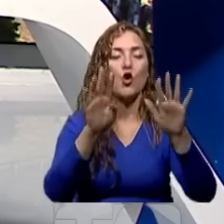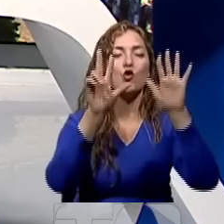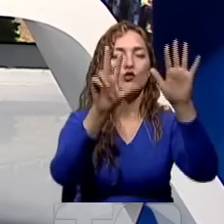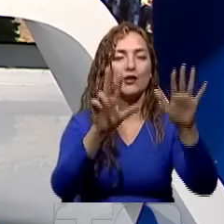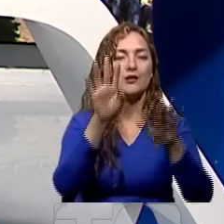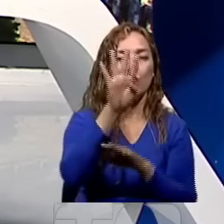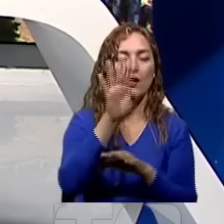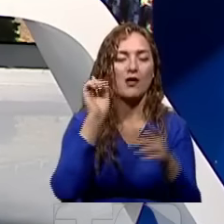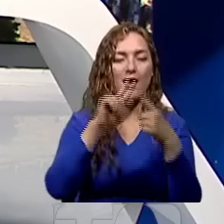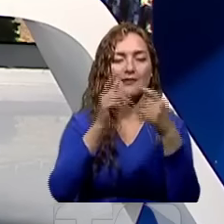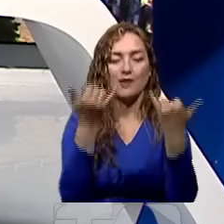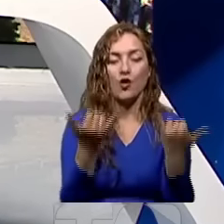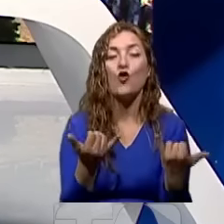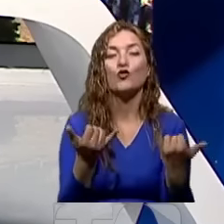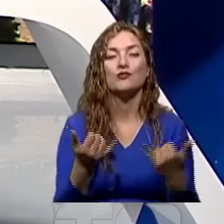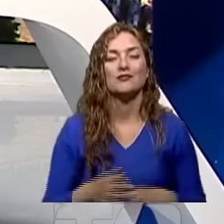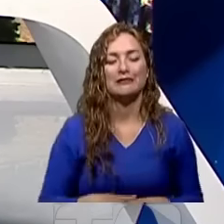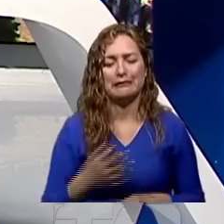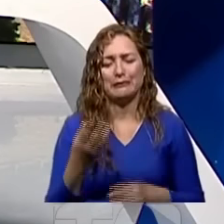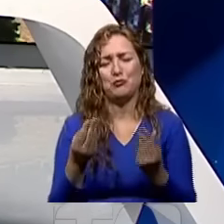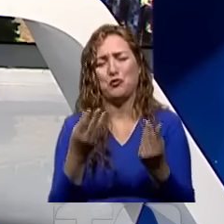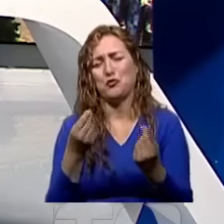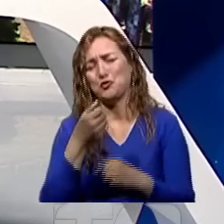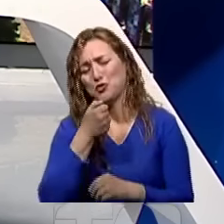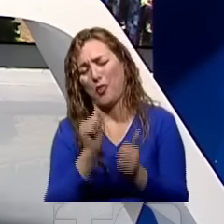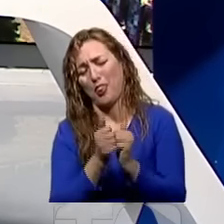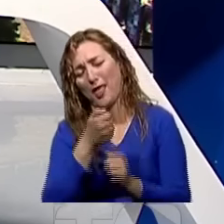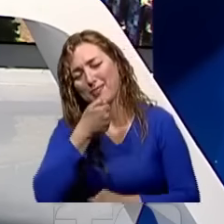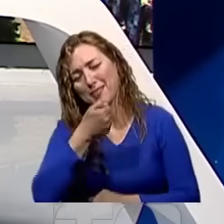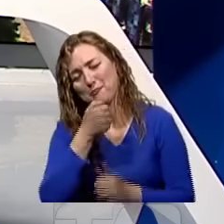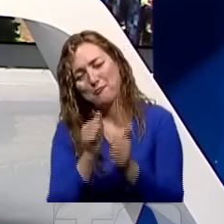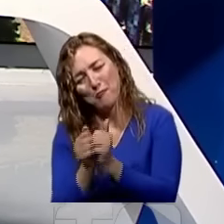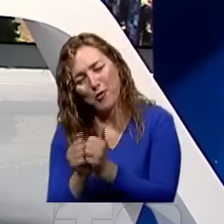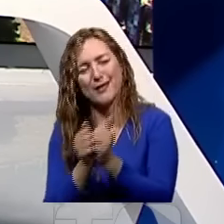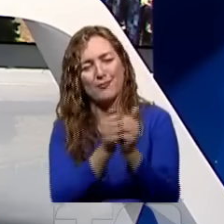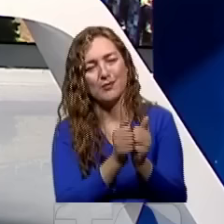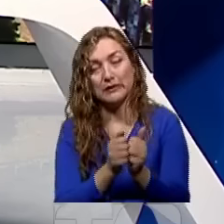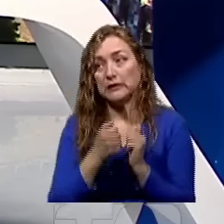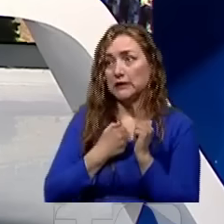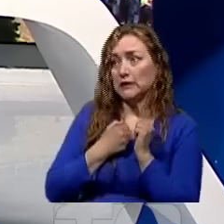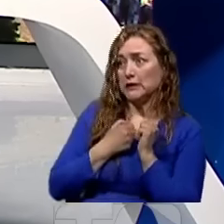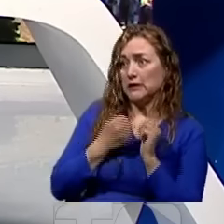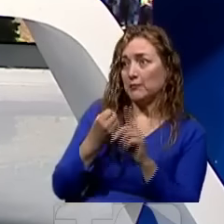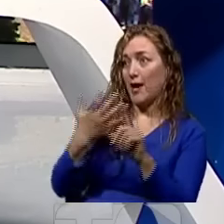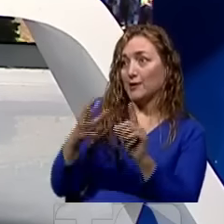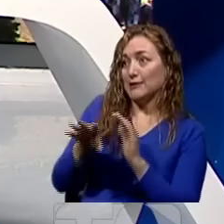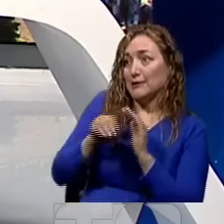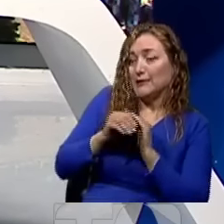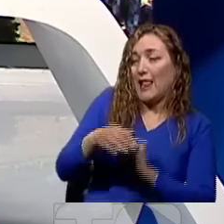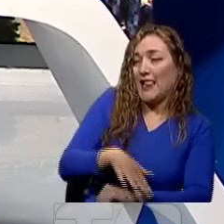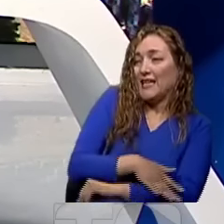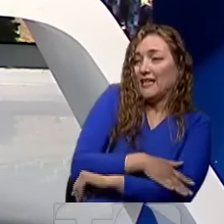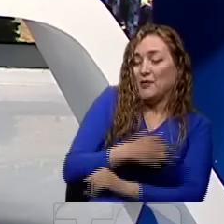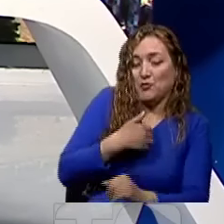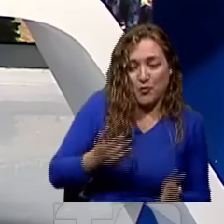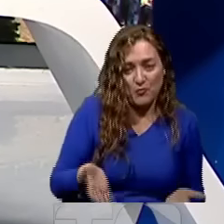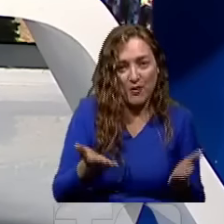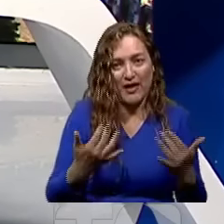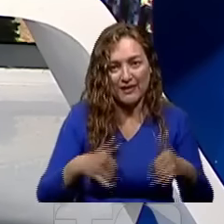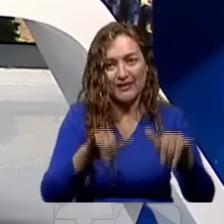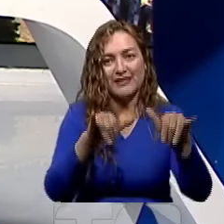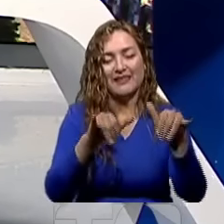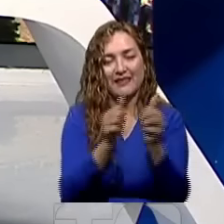1984 hasta la fecha. O sea, imagínense en cuántos nombres pasaron. Y claro, muchos me inspiraron a que, por ejemplo, yo me motive para